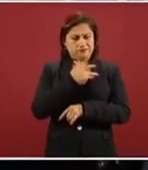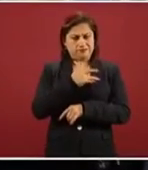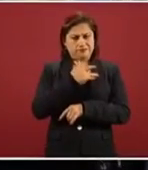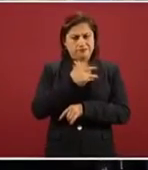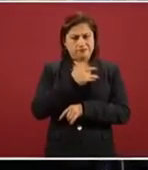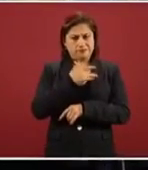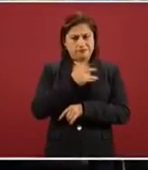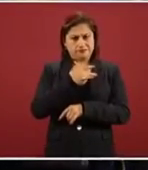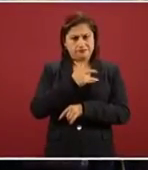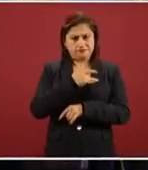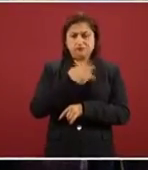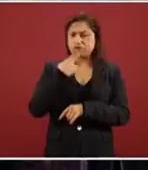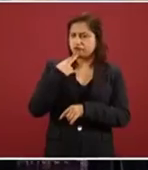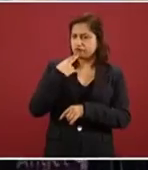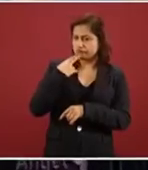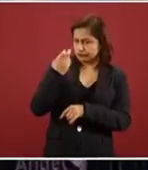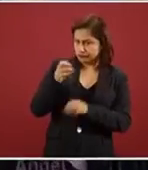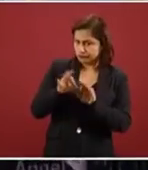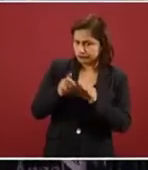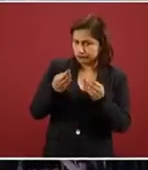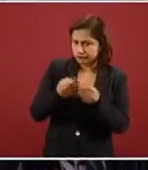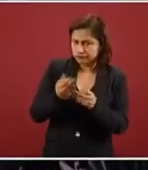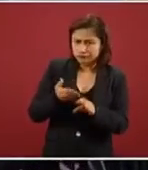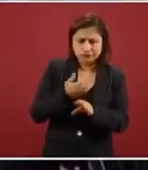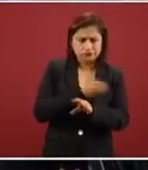se utilice ese método. Lo que estamos